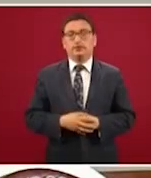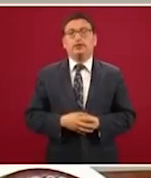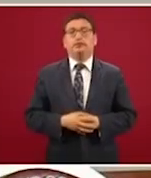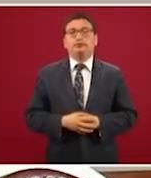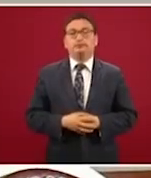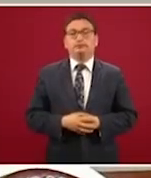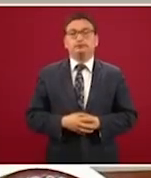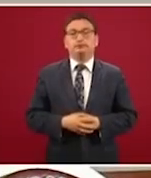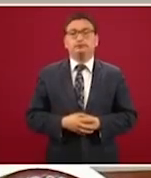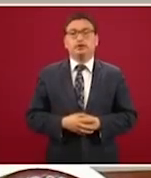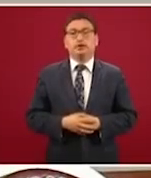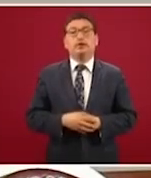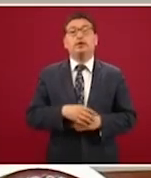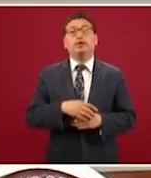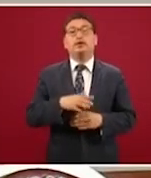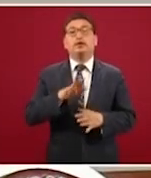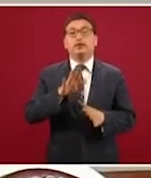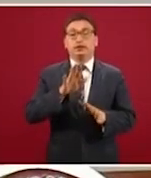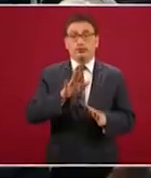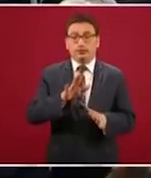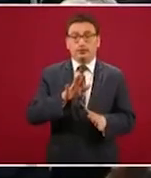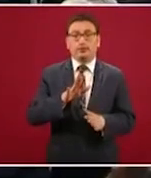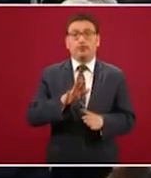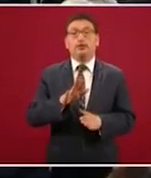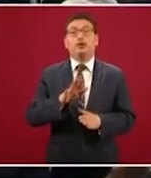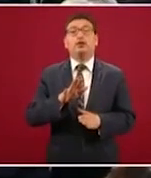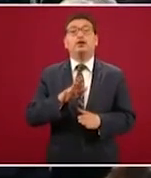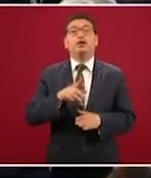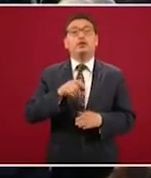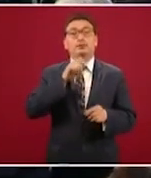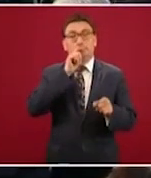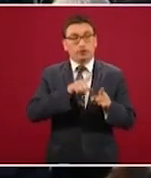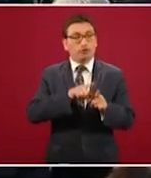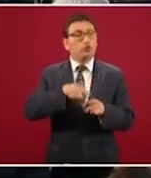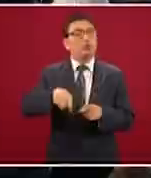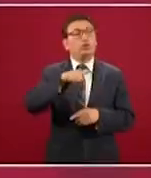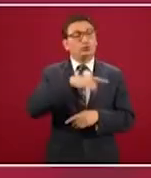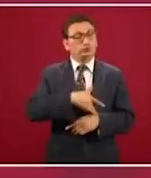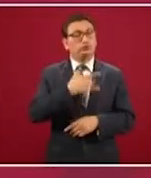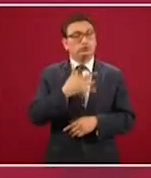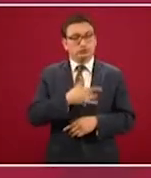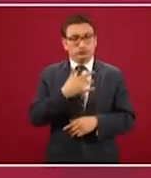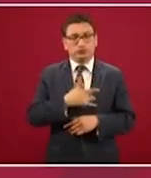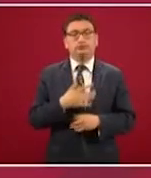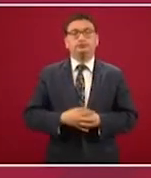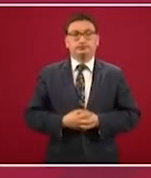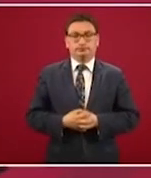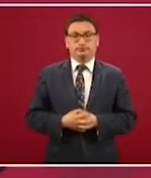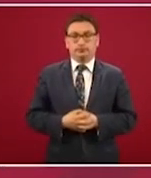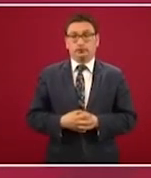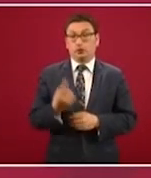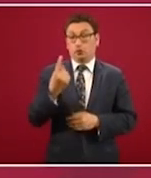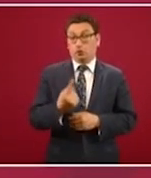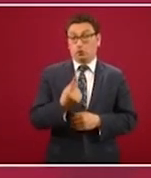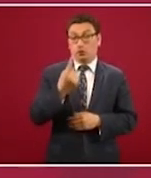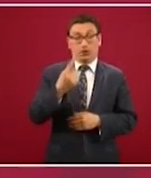también. A pesar de las recomendaciones. Que se tome en cuenta algo. Si hay una